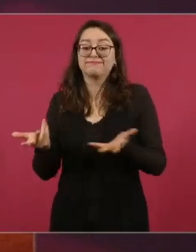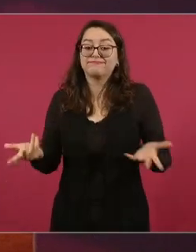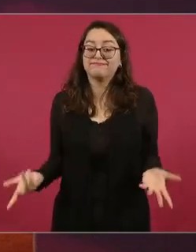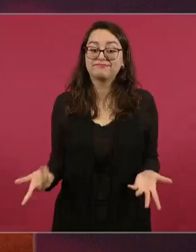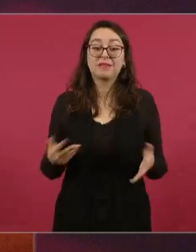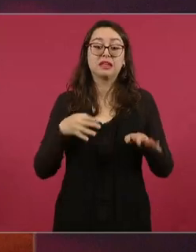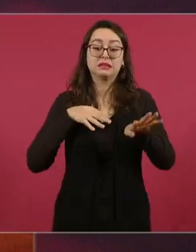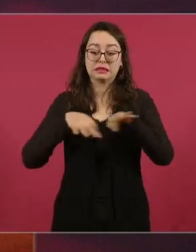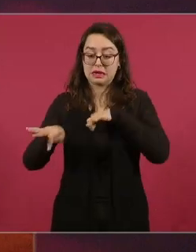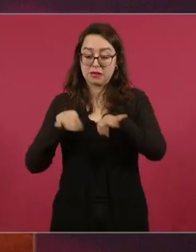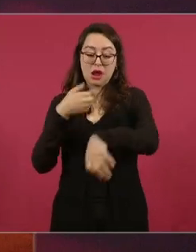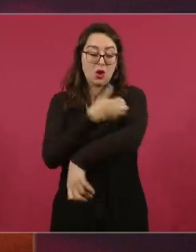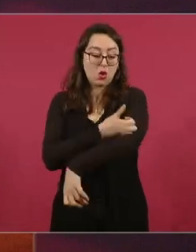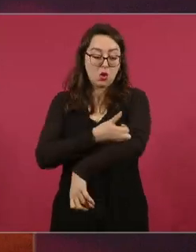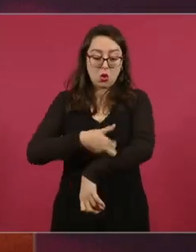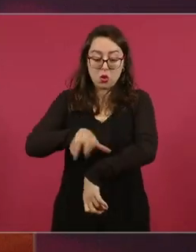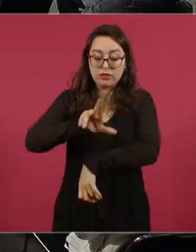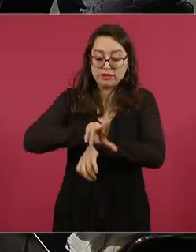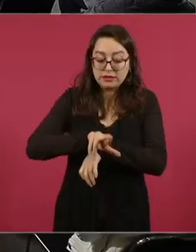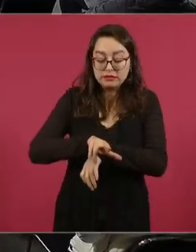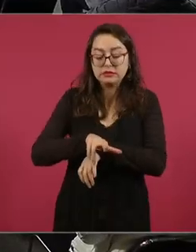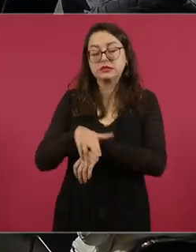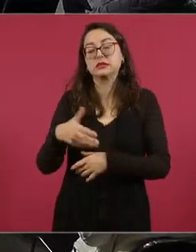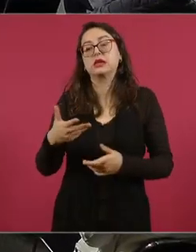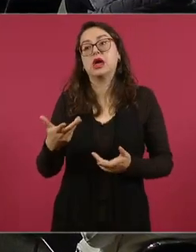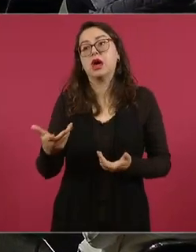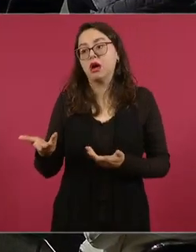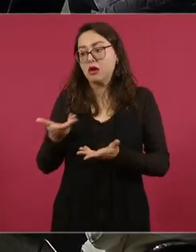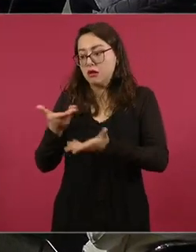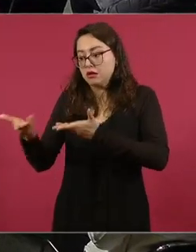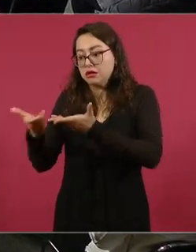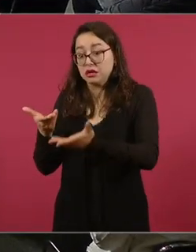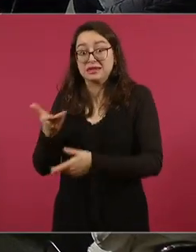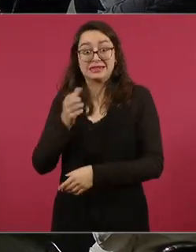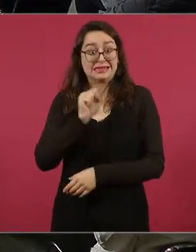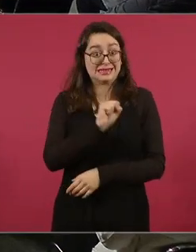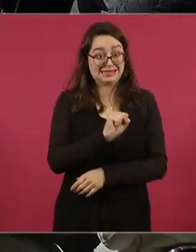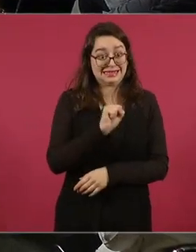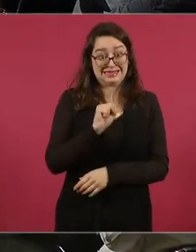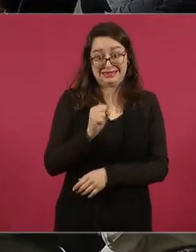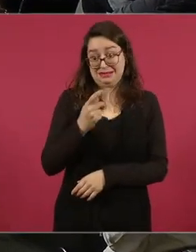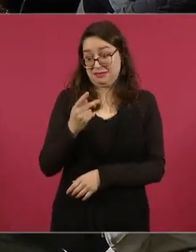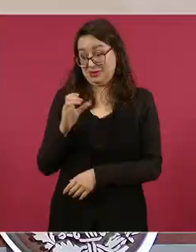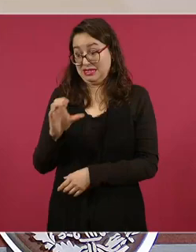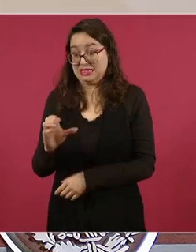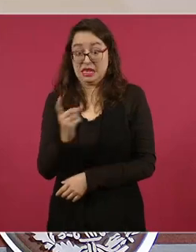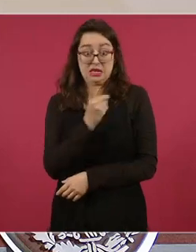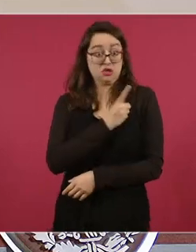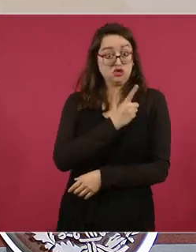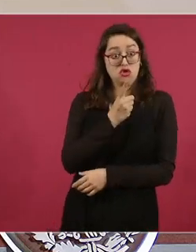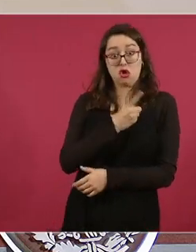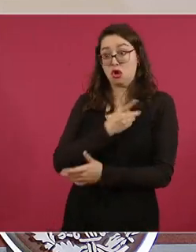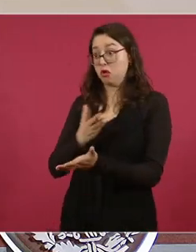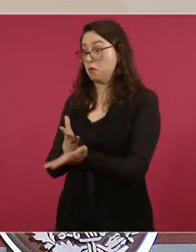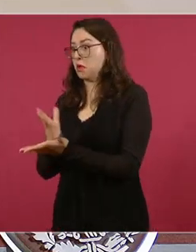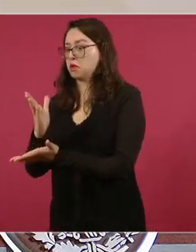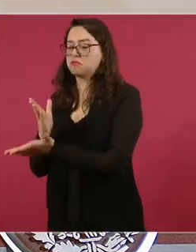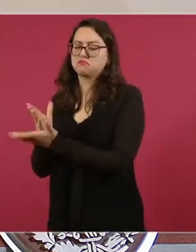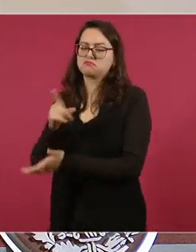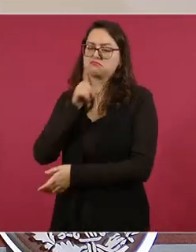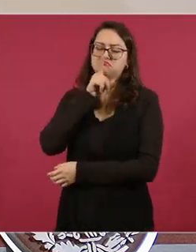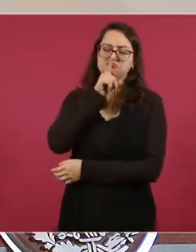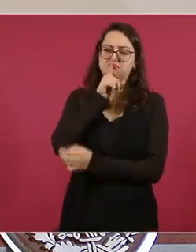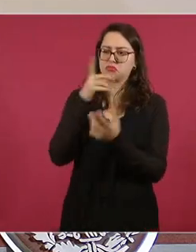trabajo de coordinación. La secretaría pues no podría hacer el trabajo solo y pues